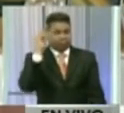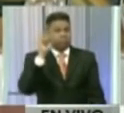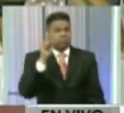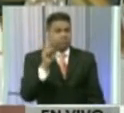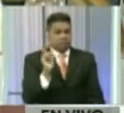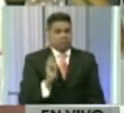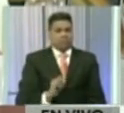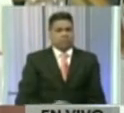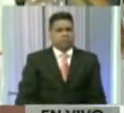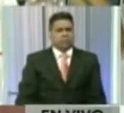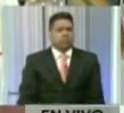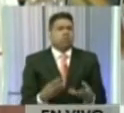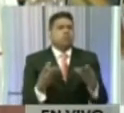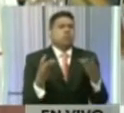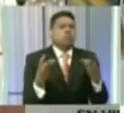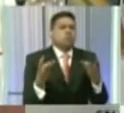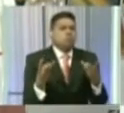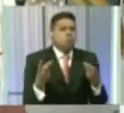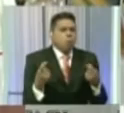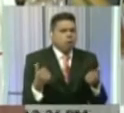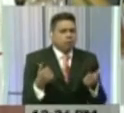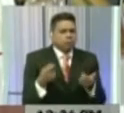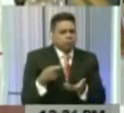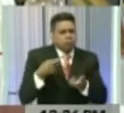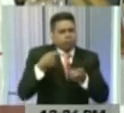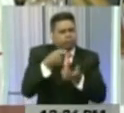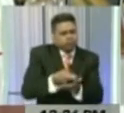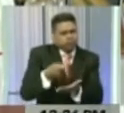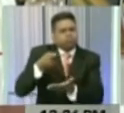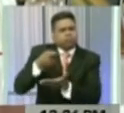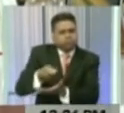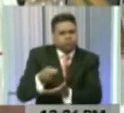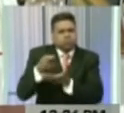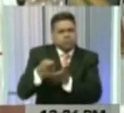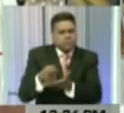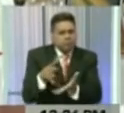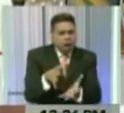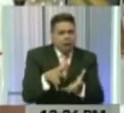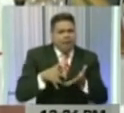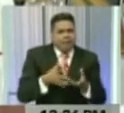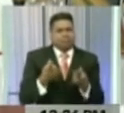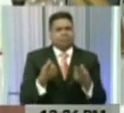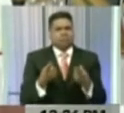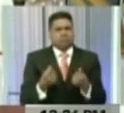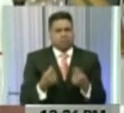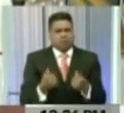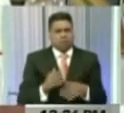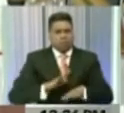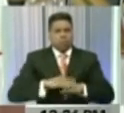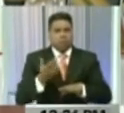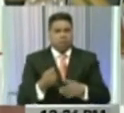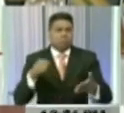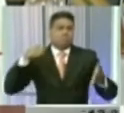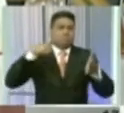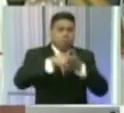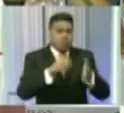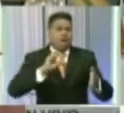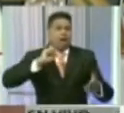¿Y cuánto le cuesta ese método y cuánto invierte? No está ganando, es una inversión que está haciendo para golpear Rusia y golpear